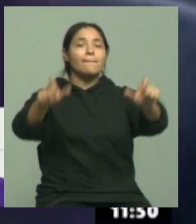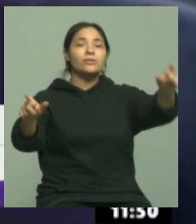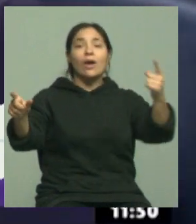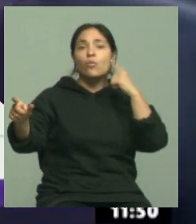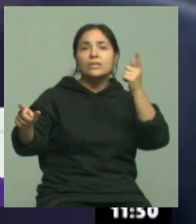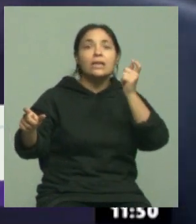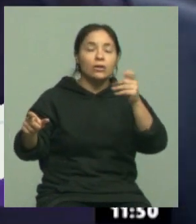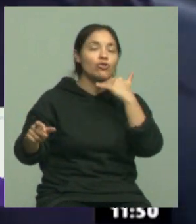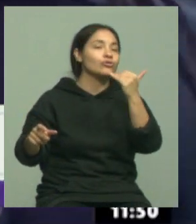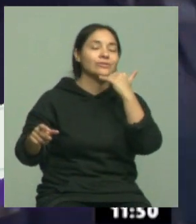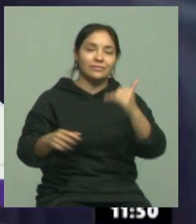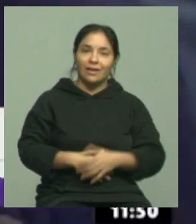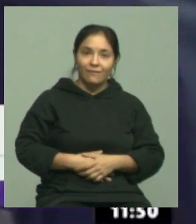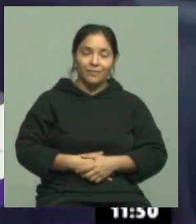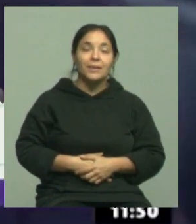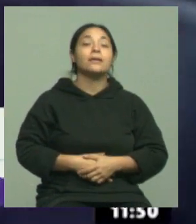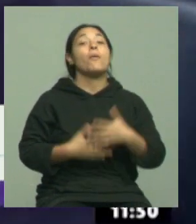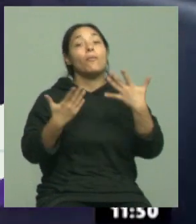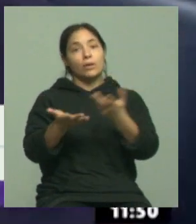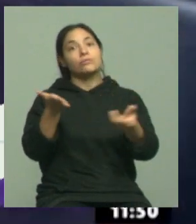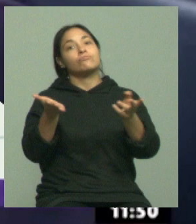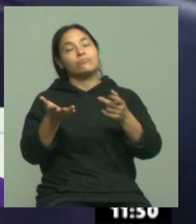eso elegí decir esto hoy.